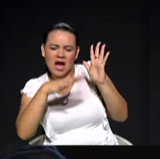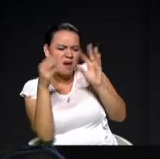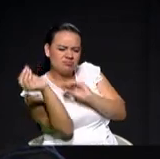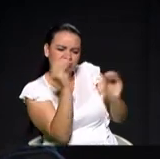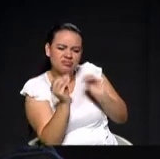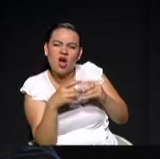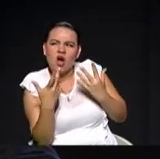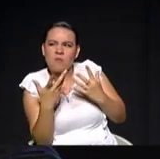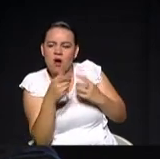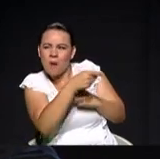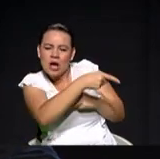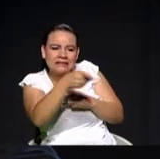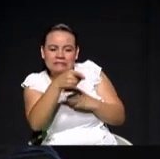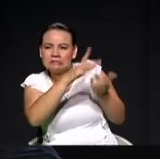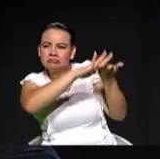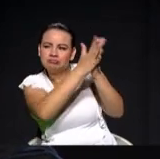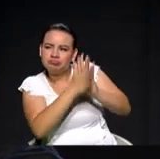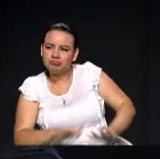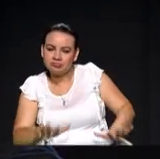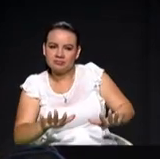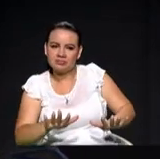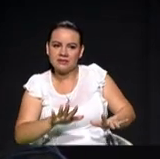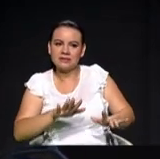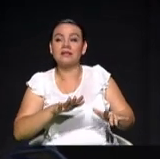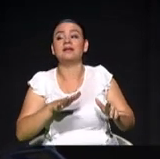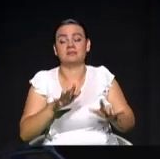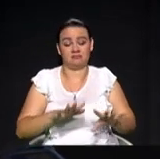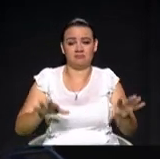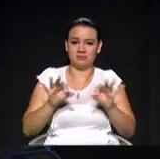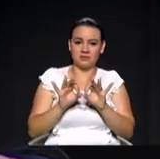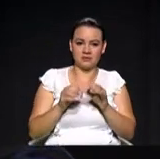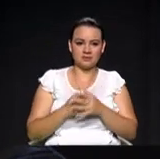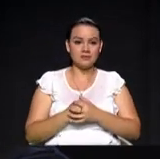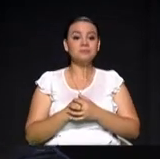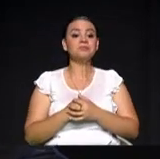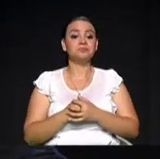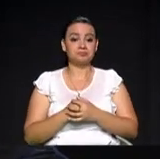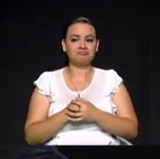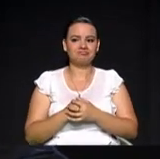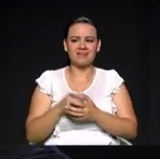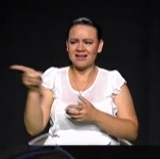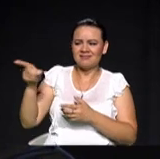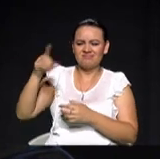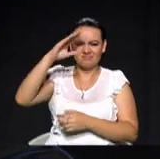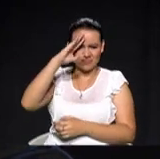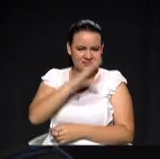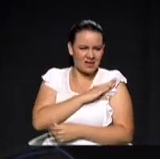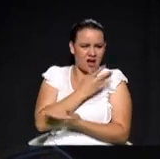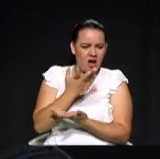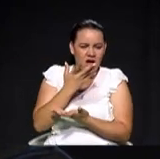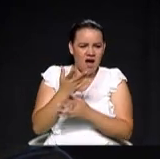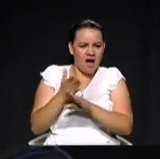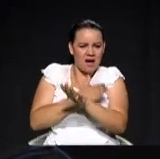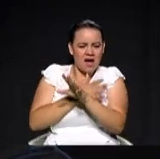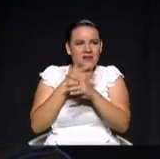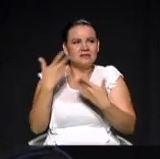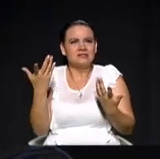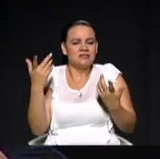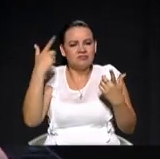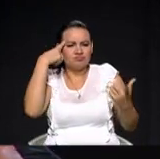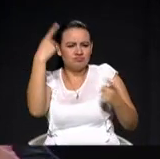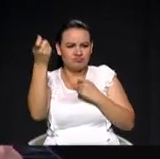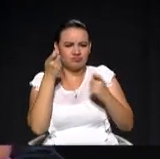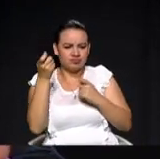todo poniendo el énfasis en la persecución de los activos y en los servicios de inteligencia que tienen que llevar a cabo las acciones pertinentes